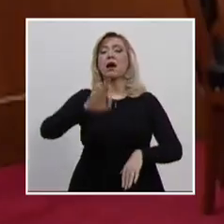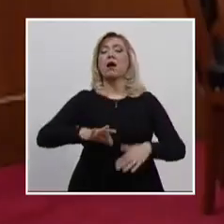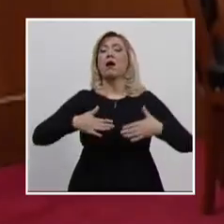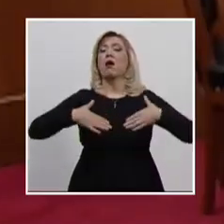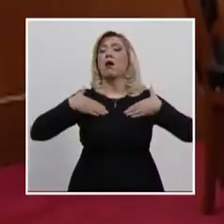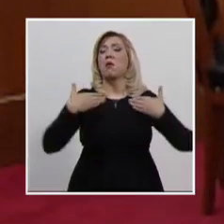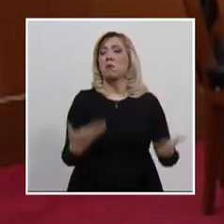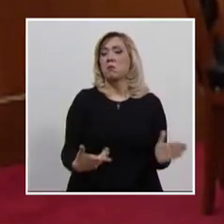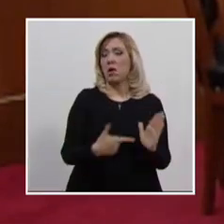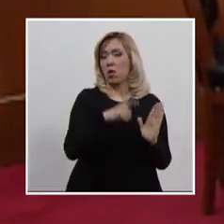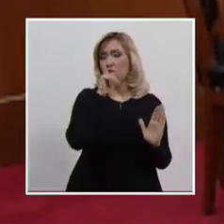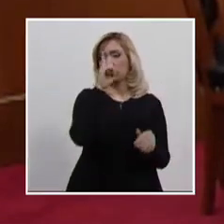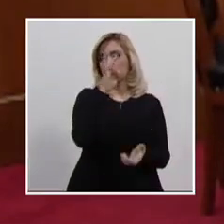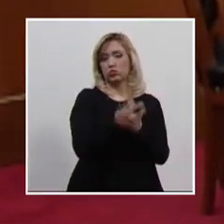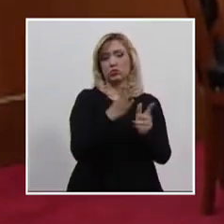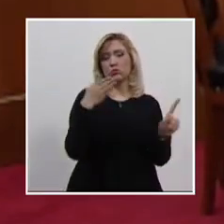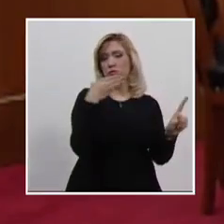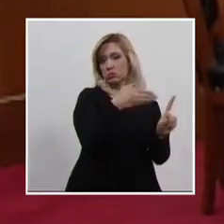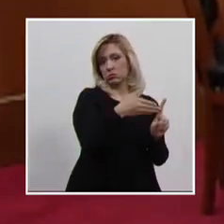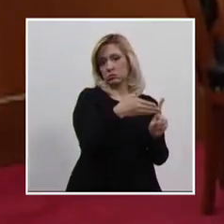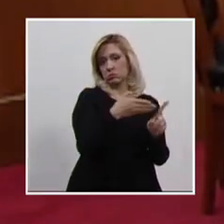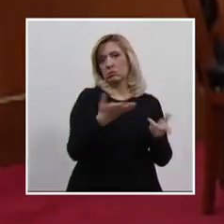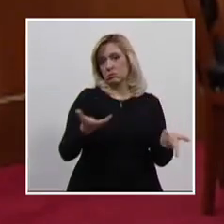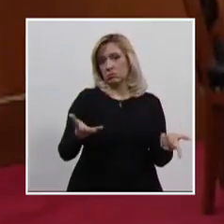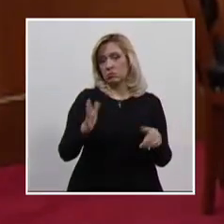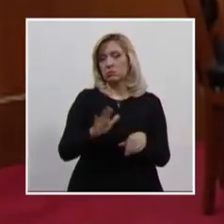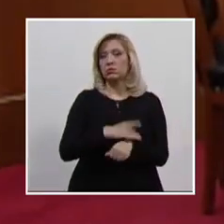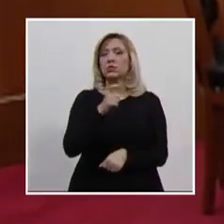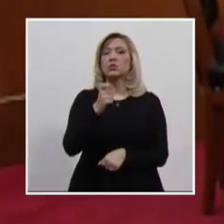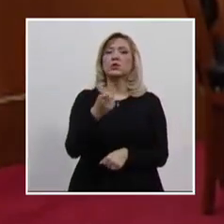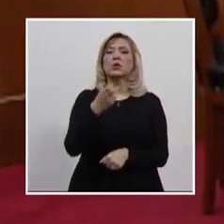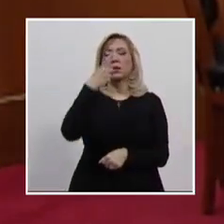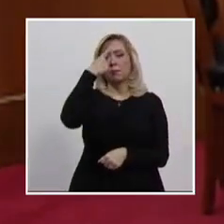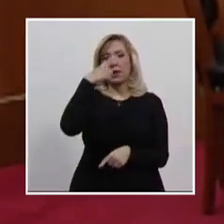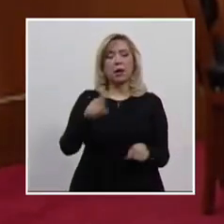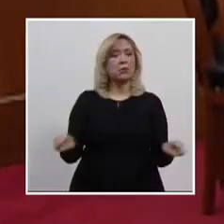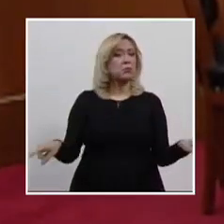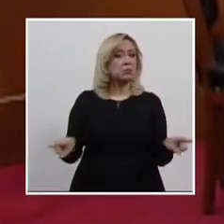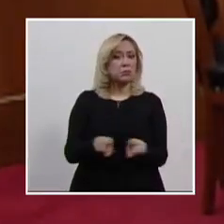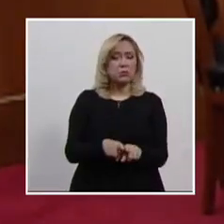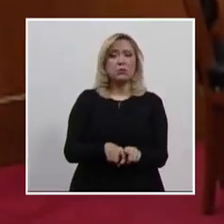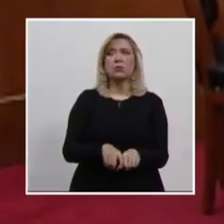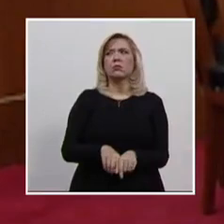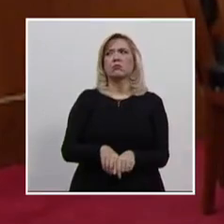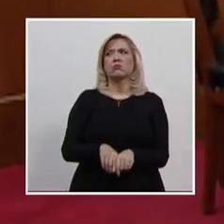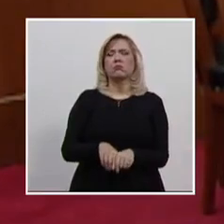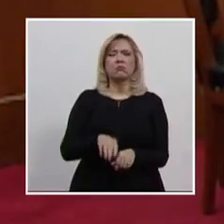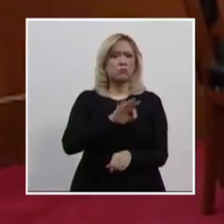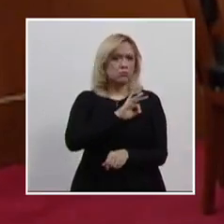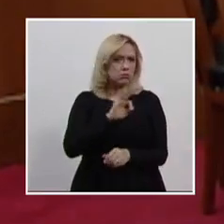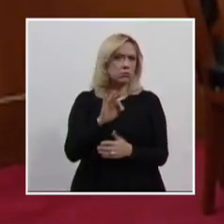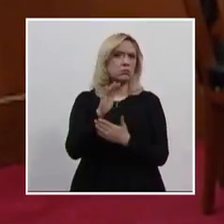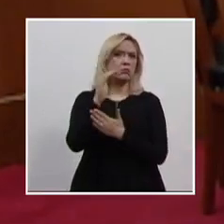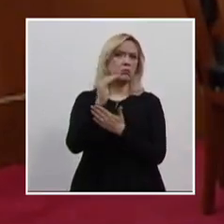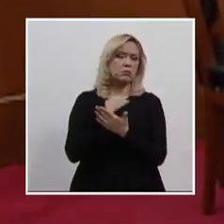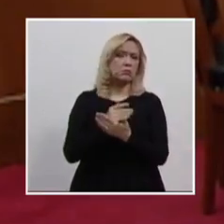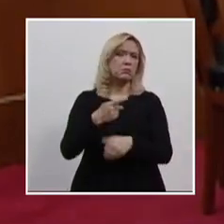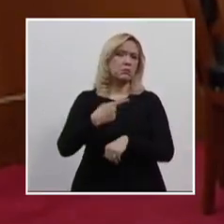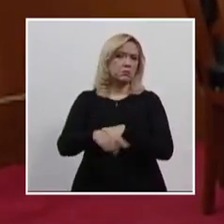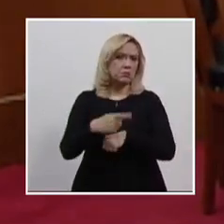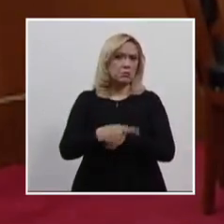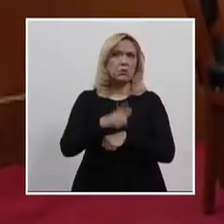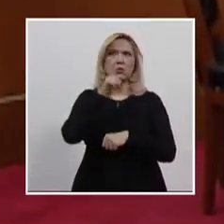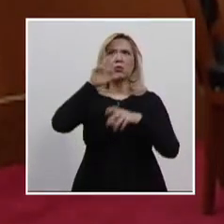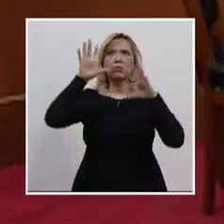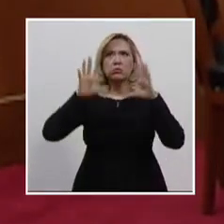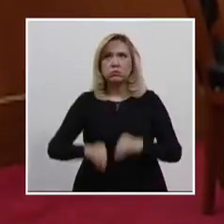los generadores a entregar la energía conforme a ofertas de programa fijo, ello puede reducir razonablemente los riesgos de interrupción